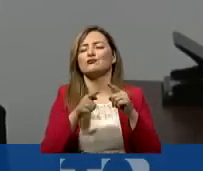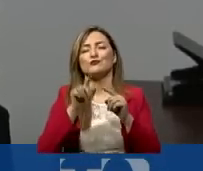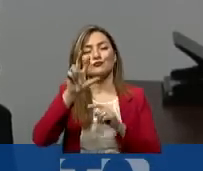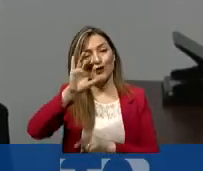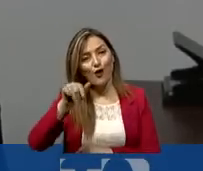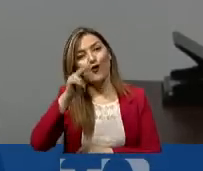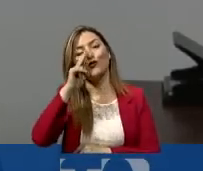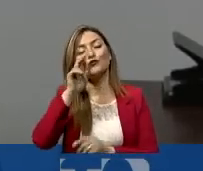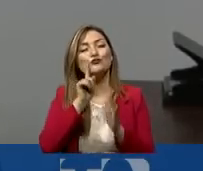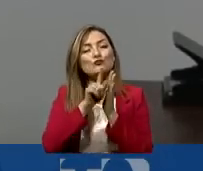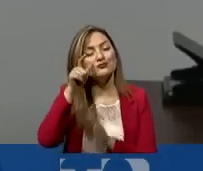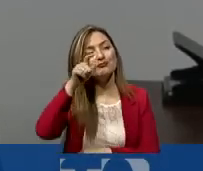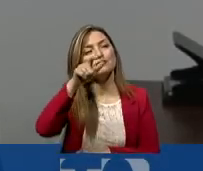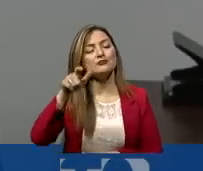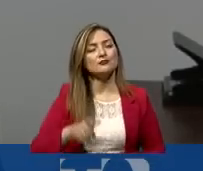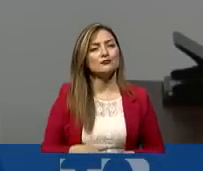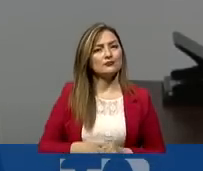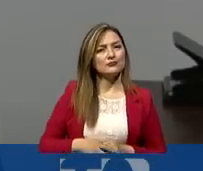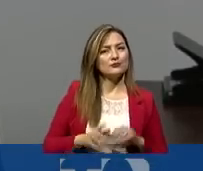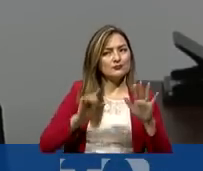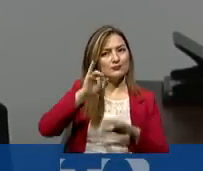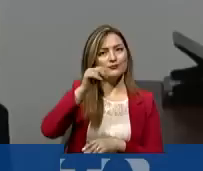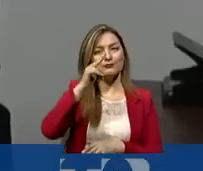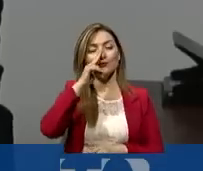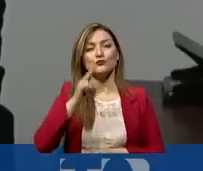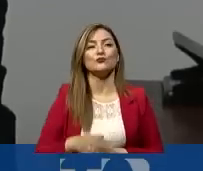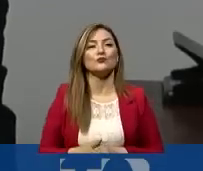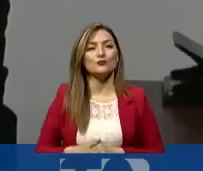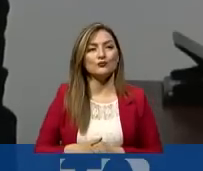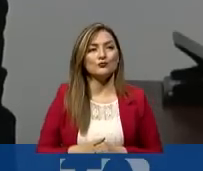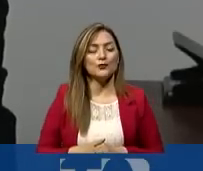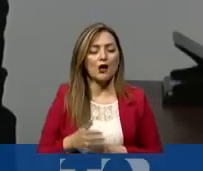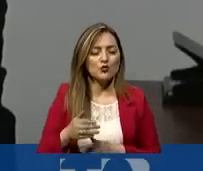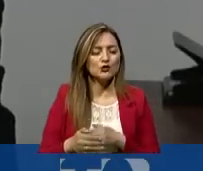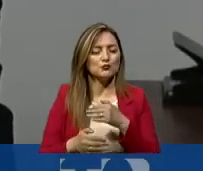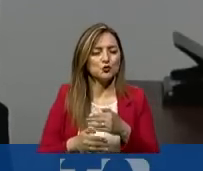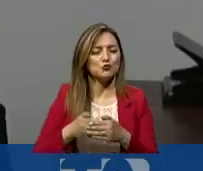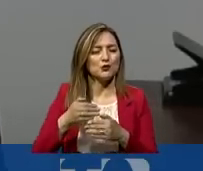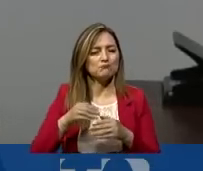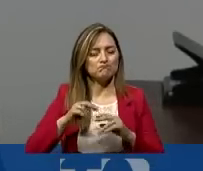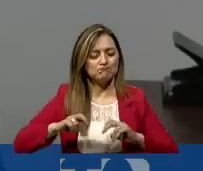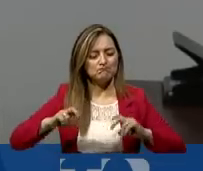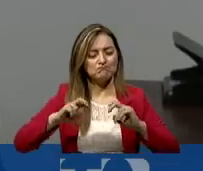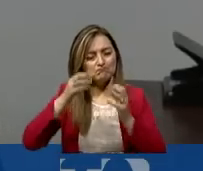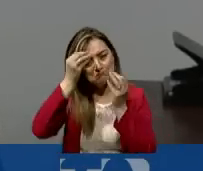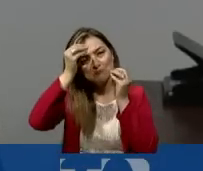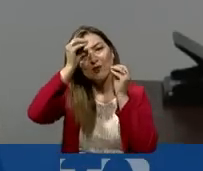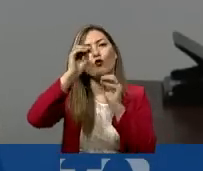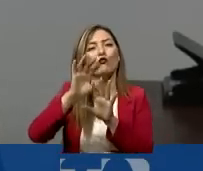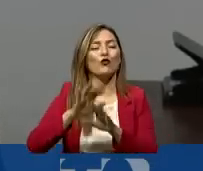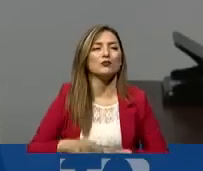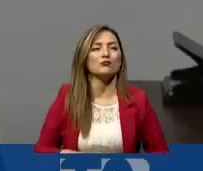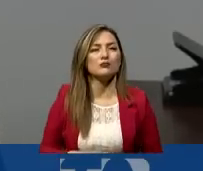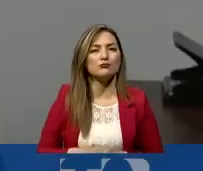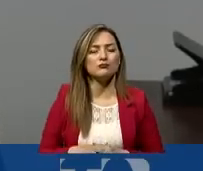denuncia en Fiscalía se colocó el día 6 de junio y entonces estamos ya en los procesos de levantando los informes para poder